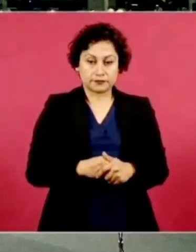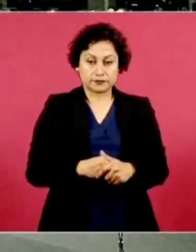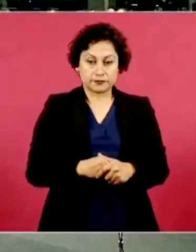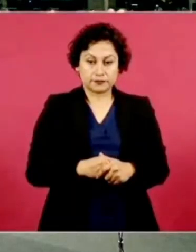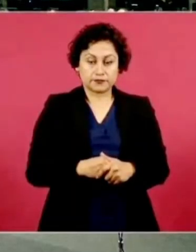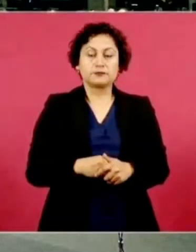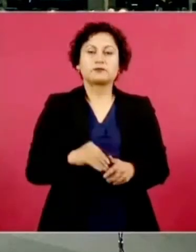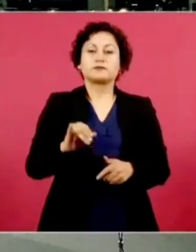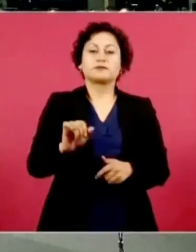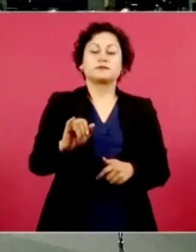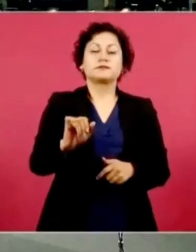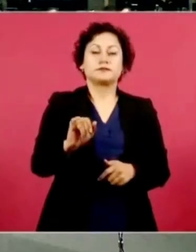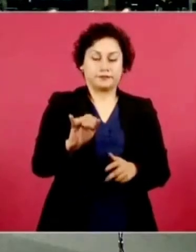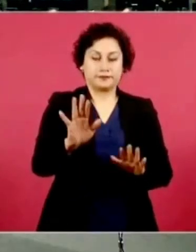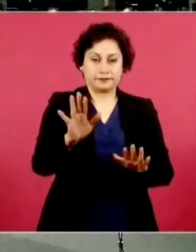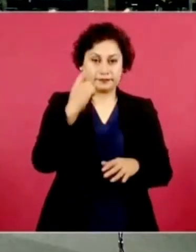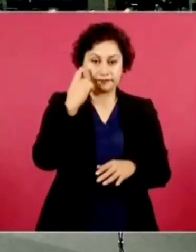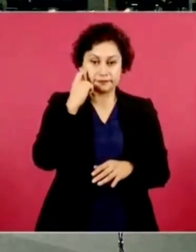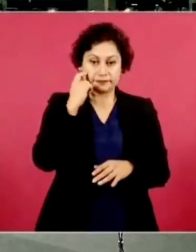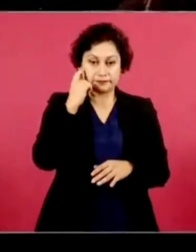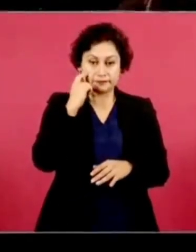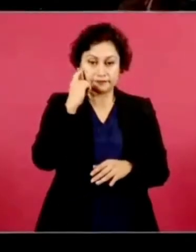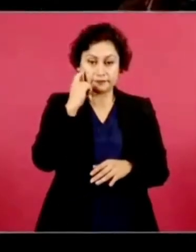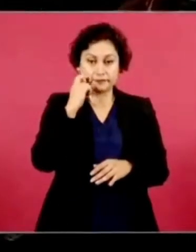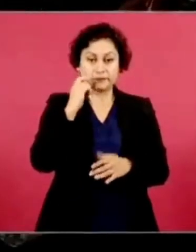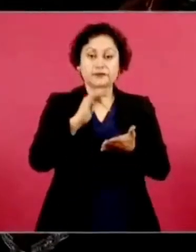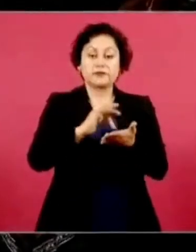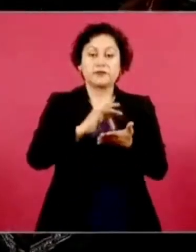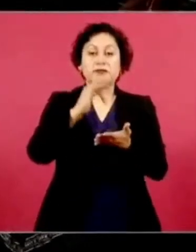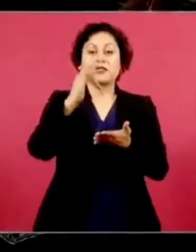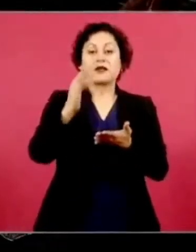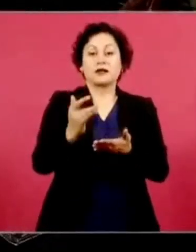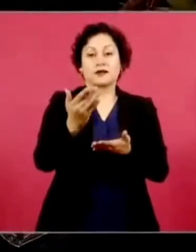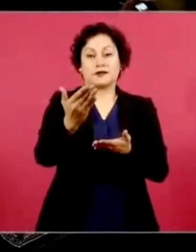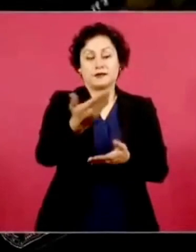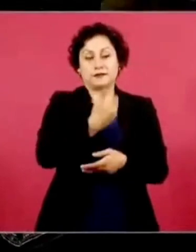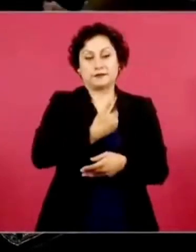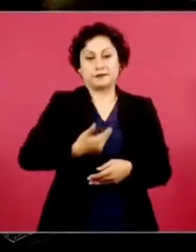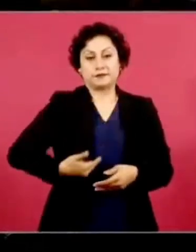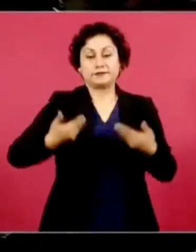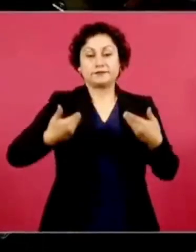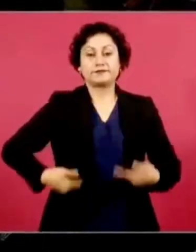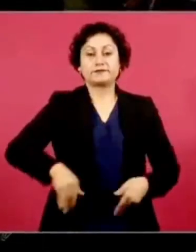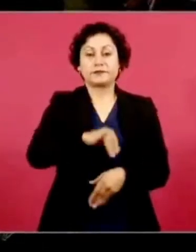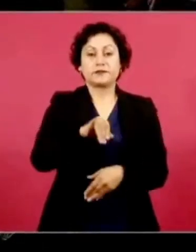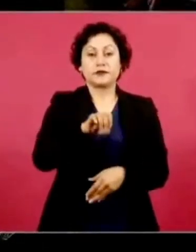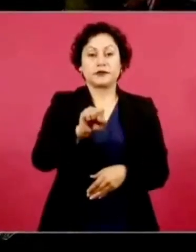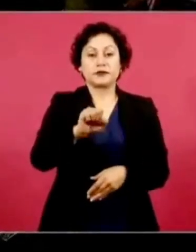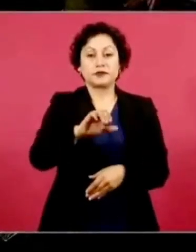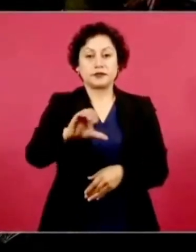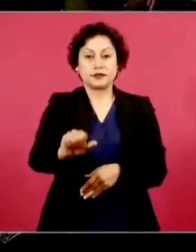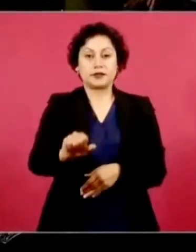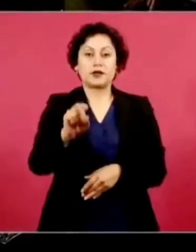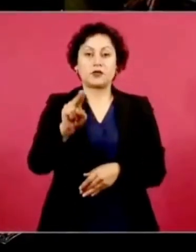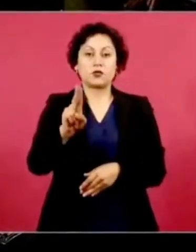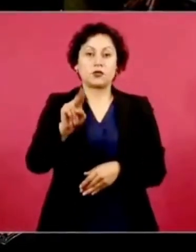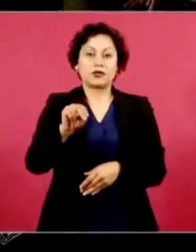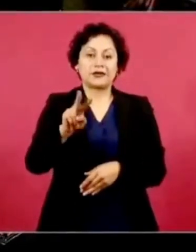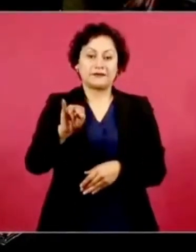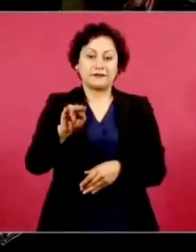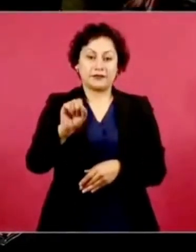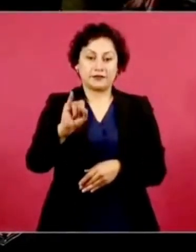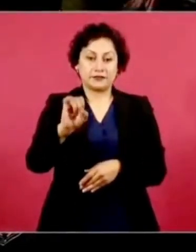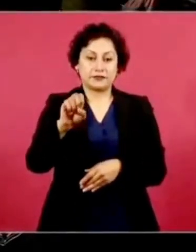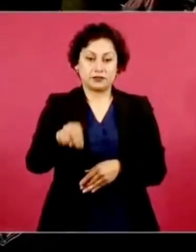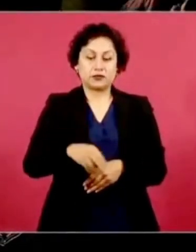Sí, vamos. Gracias, señor presidente, por este espacio para poder hacer preguntas. Jessica Cermeño, de Univisión. Esta mañana, muy amablemente,